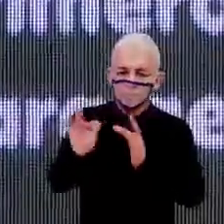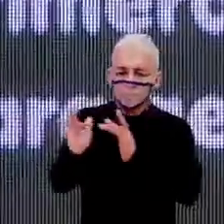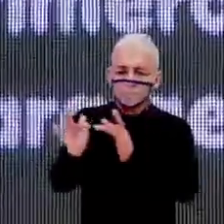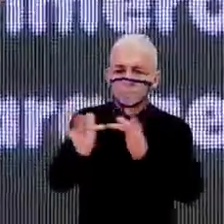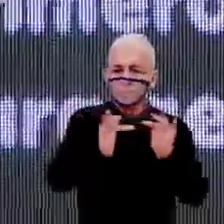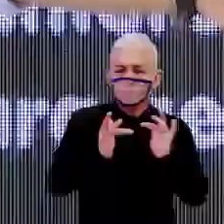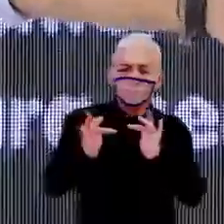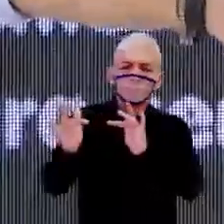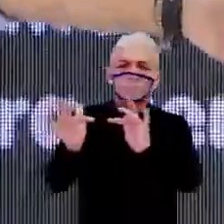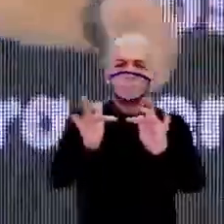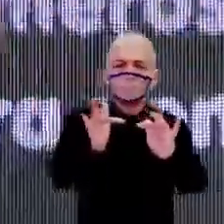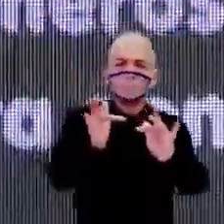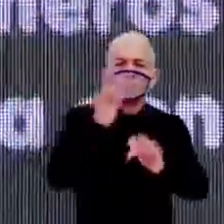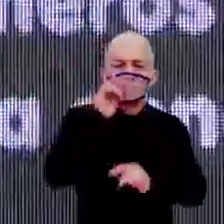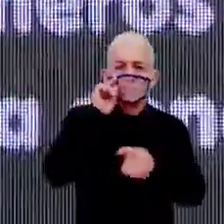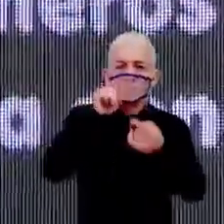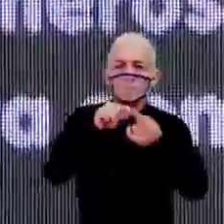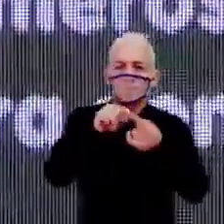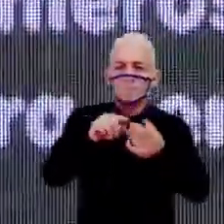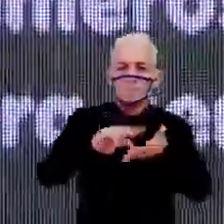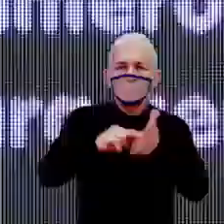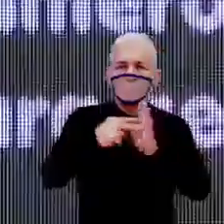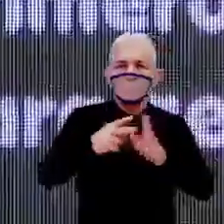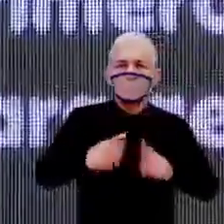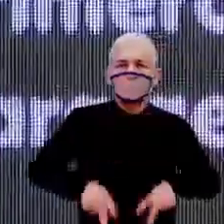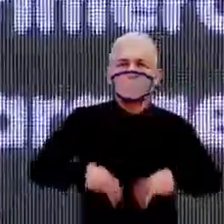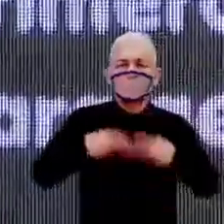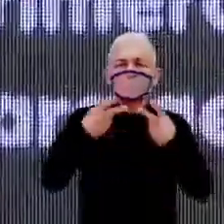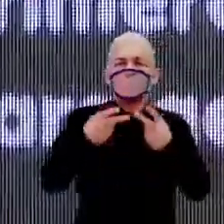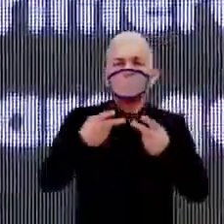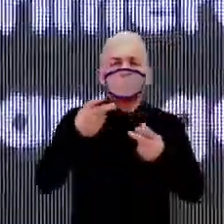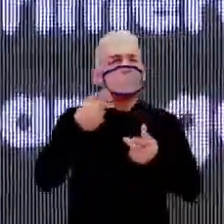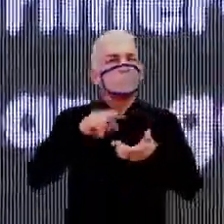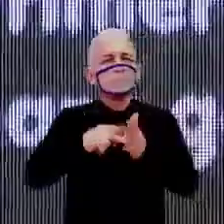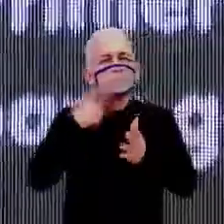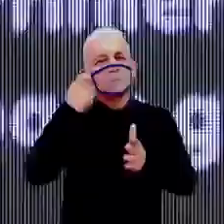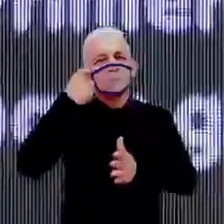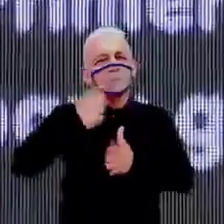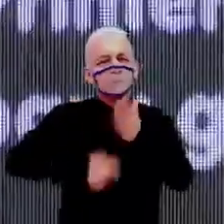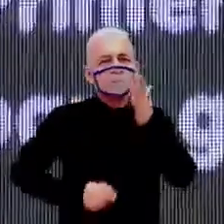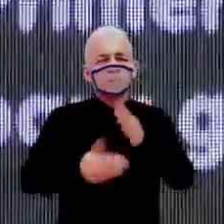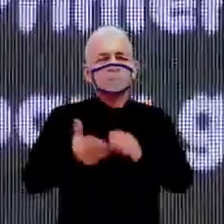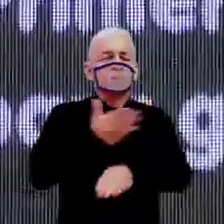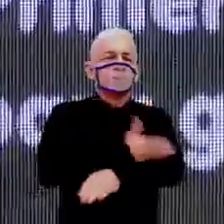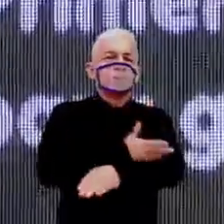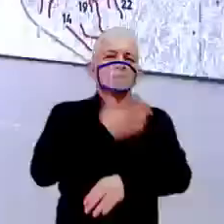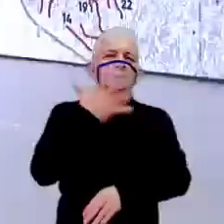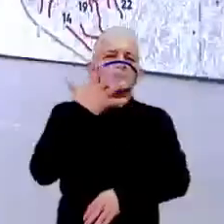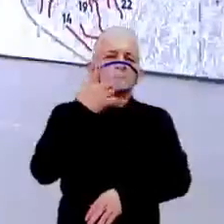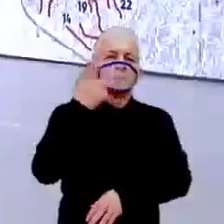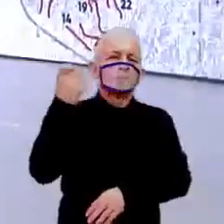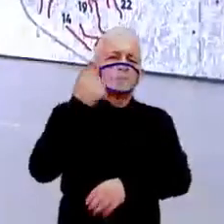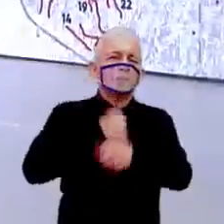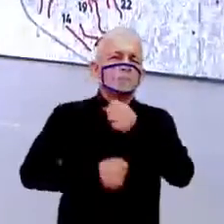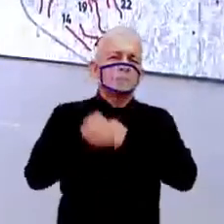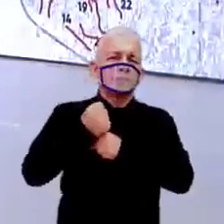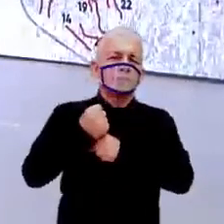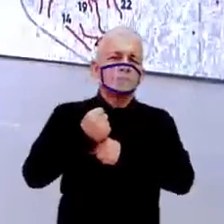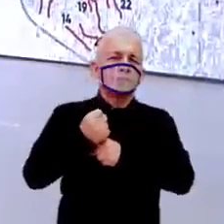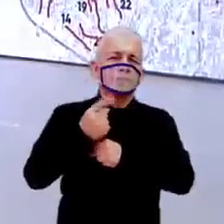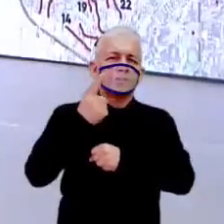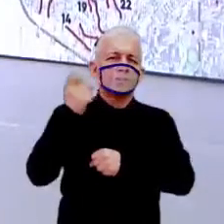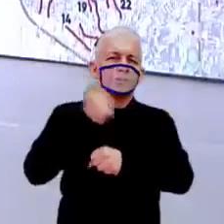sistema. Hacia allá vamos. Vamos a corregir un error que nació hace más de 100 años.